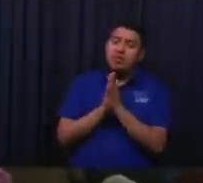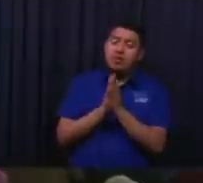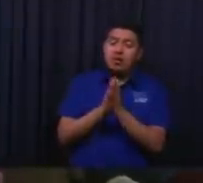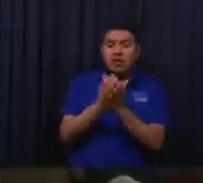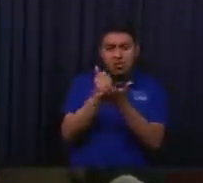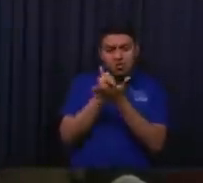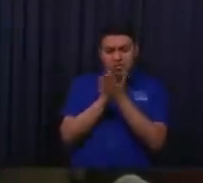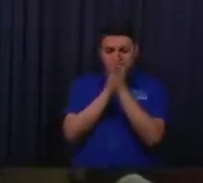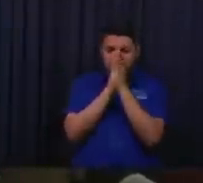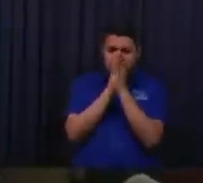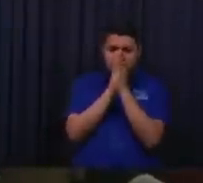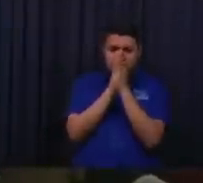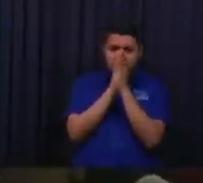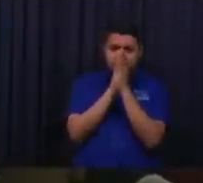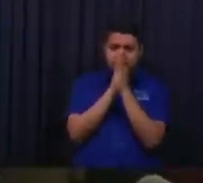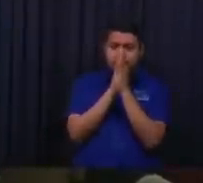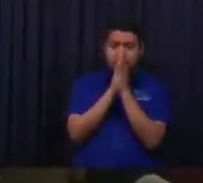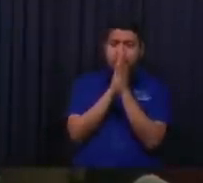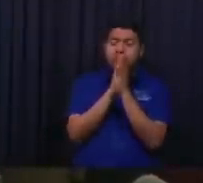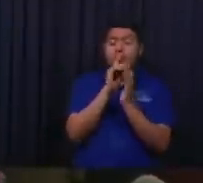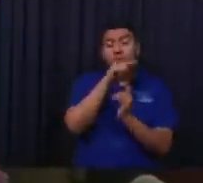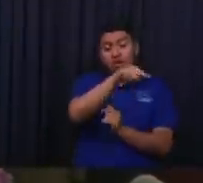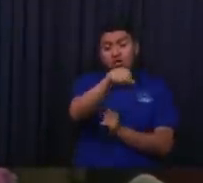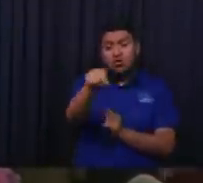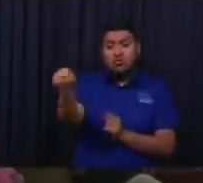a mis hermanos que están por acá?